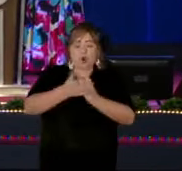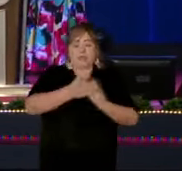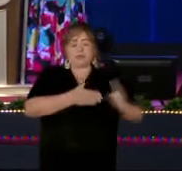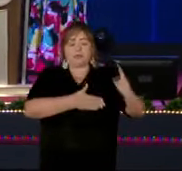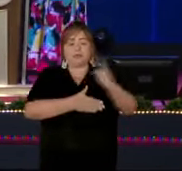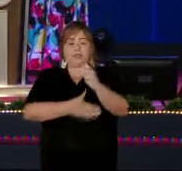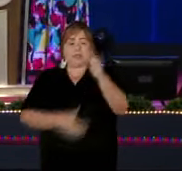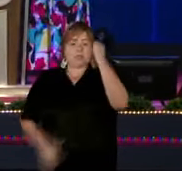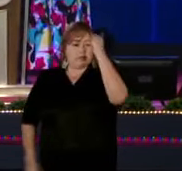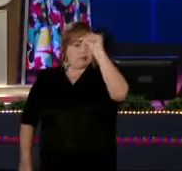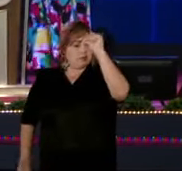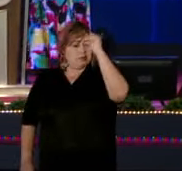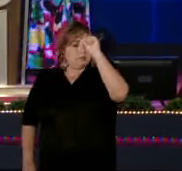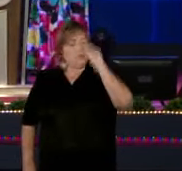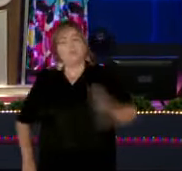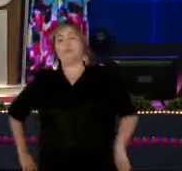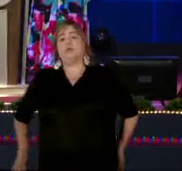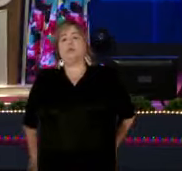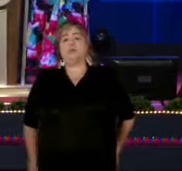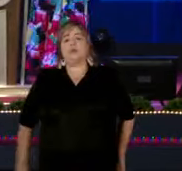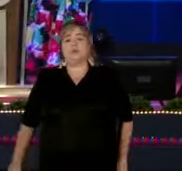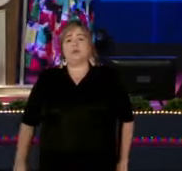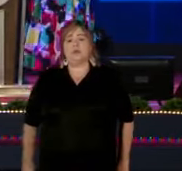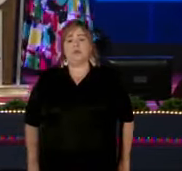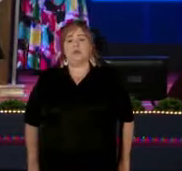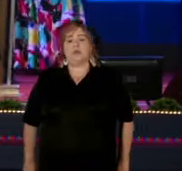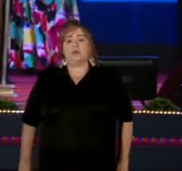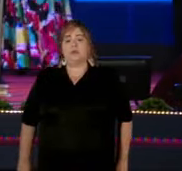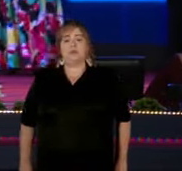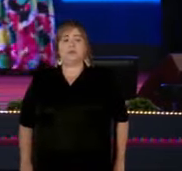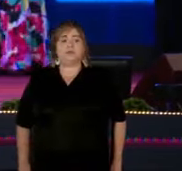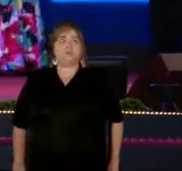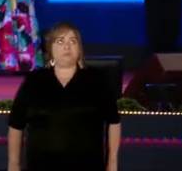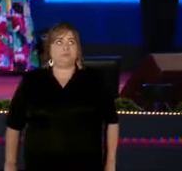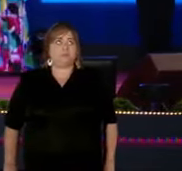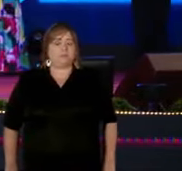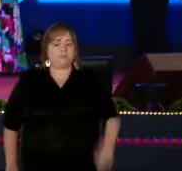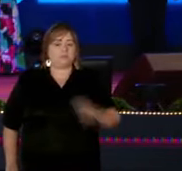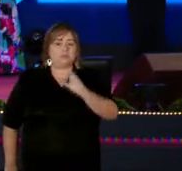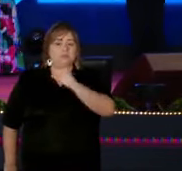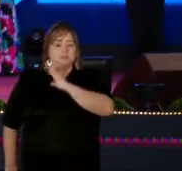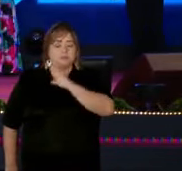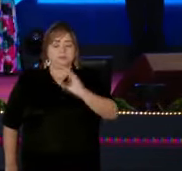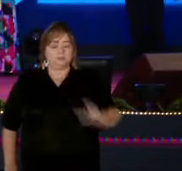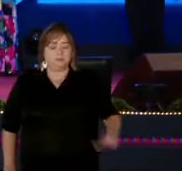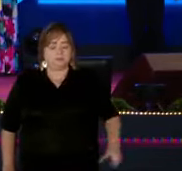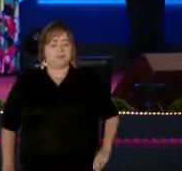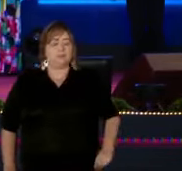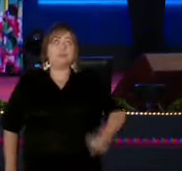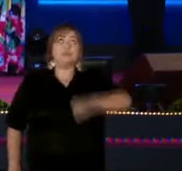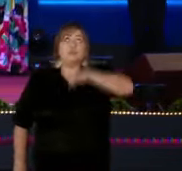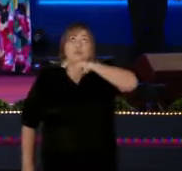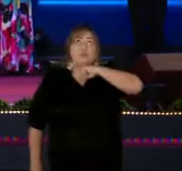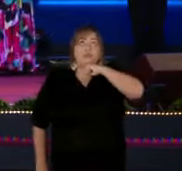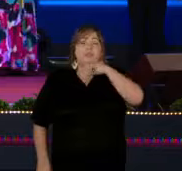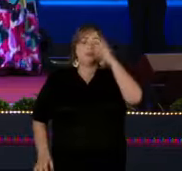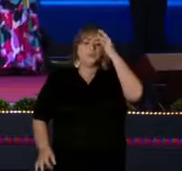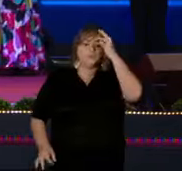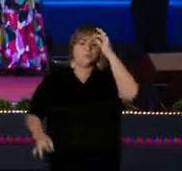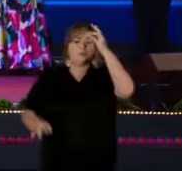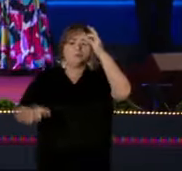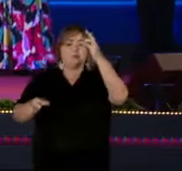tono. Es Cristo mi roca, el ancla de mi fe. Los